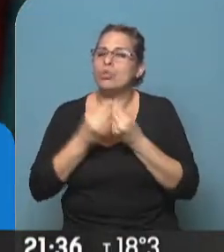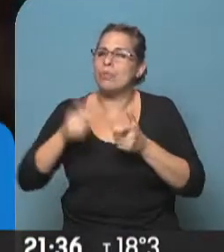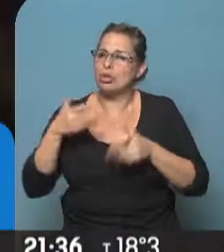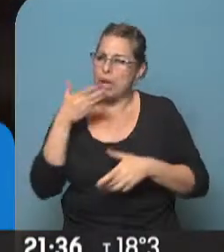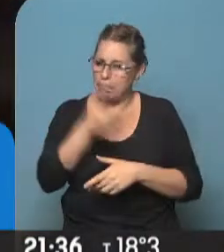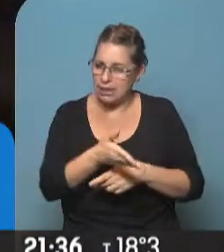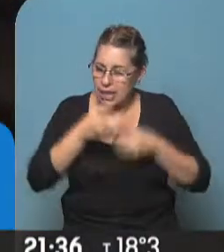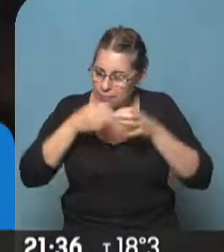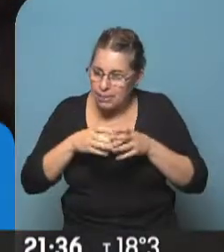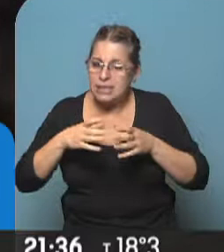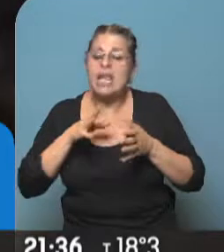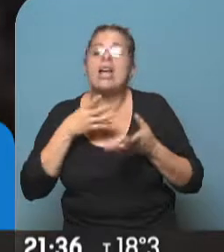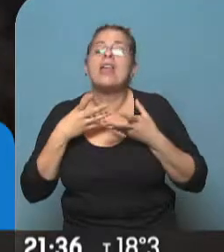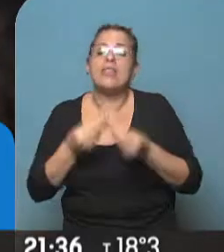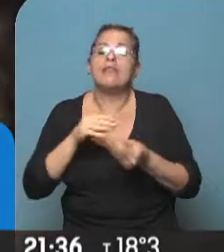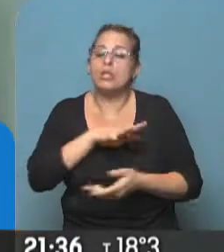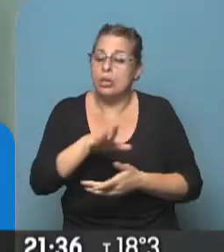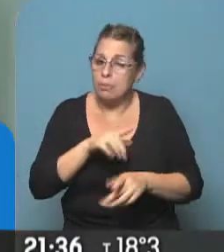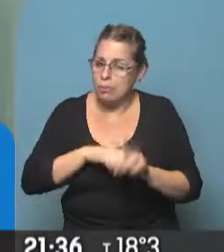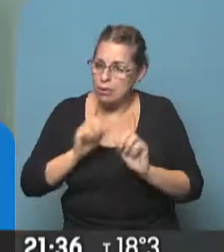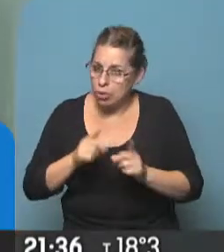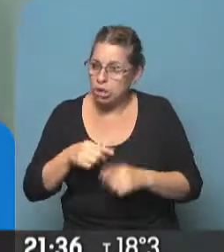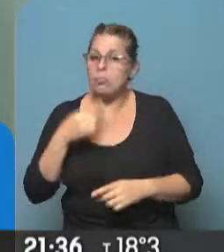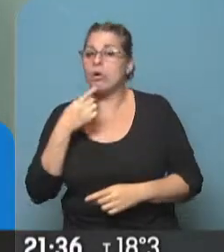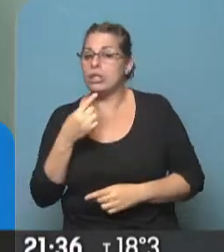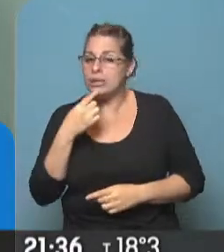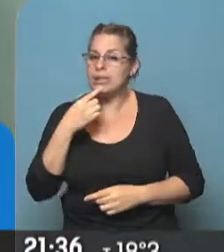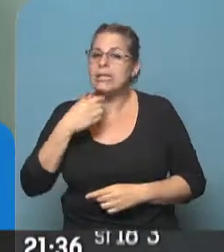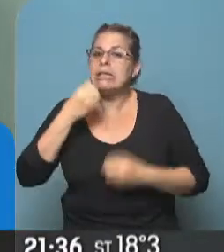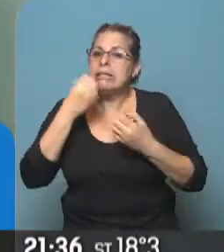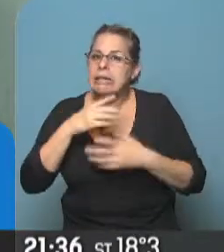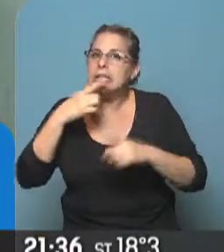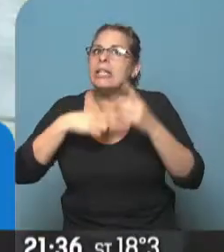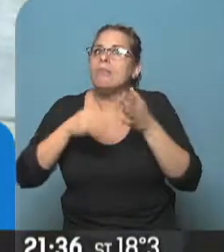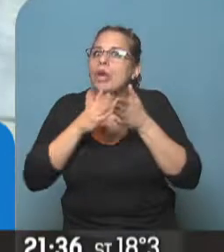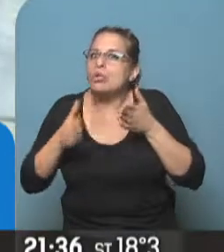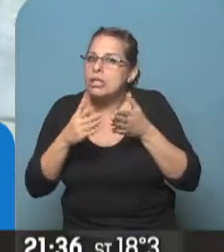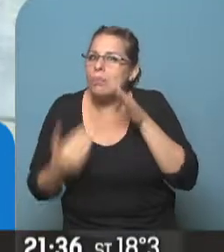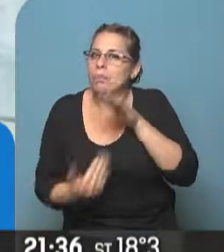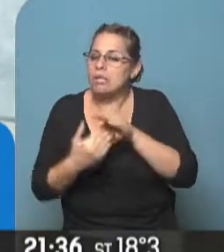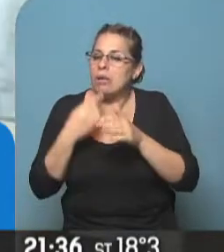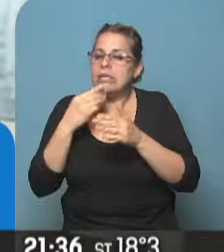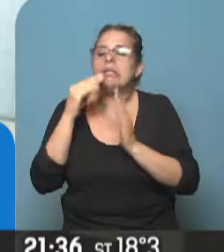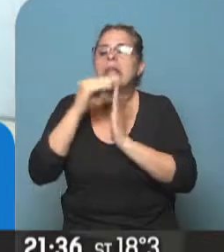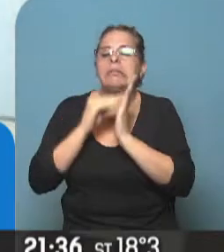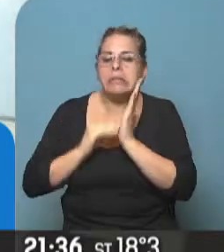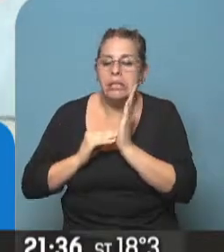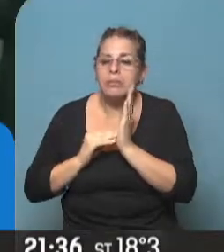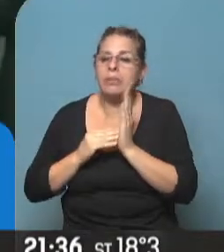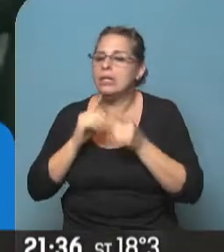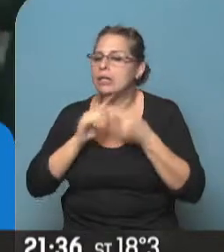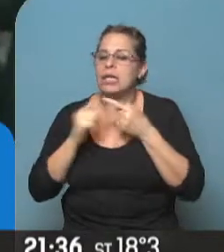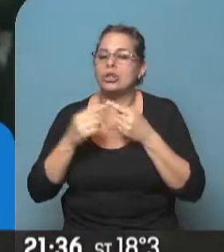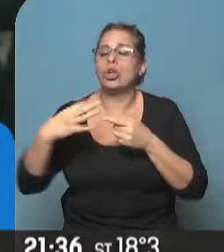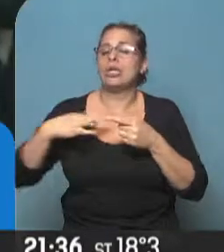iniciada por el defensor del pueblo mientras se sustancia el proceso principal donde se inscribe directamente en el registro